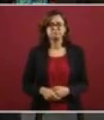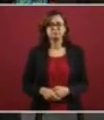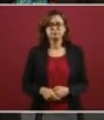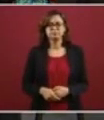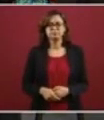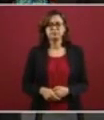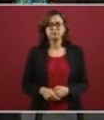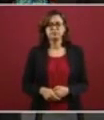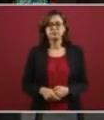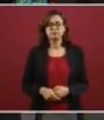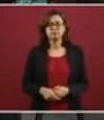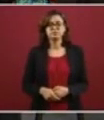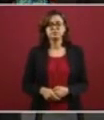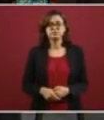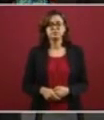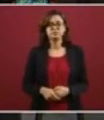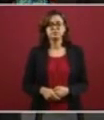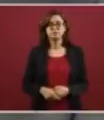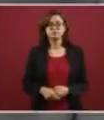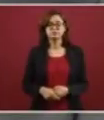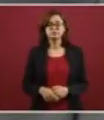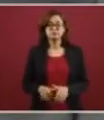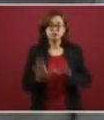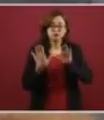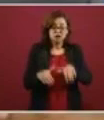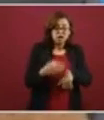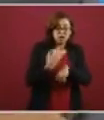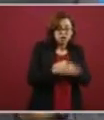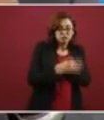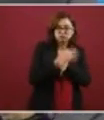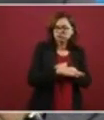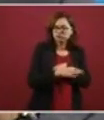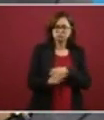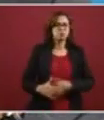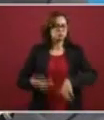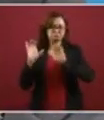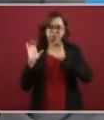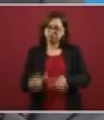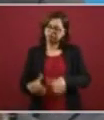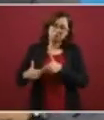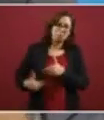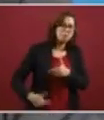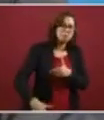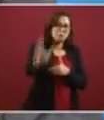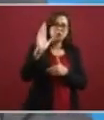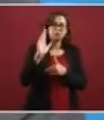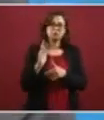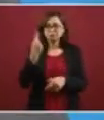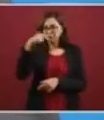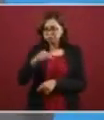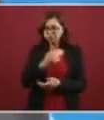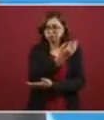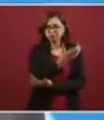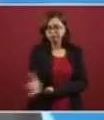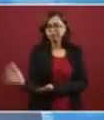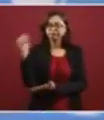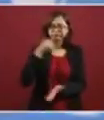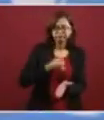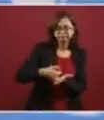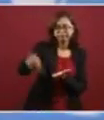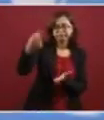no es empleo temporal es permanente para que cultiven para que siempre